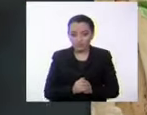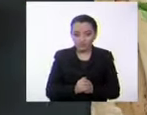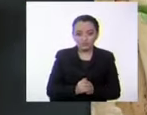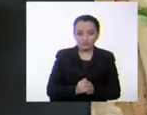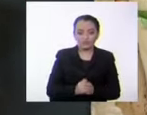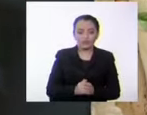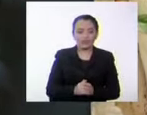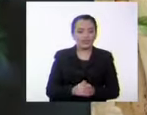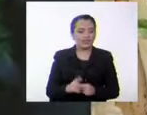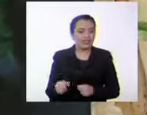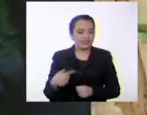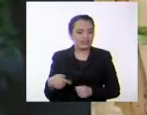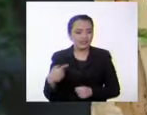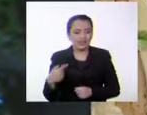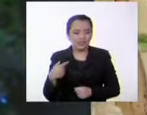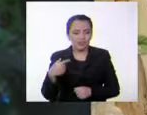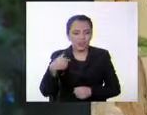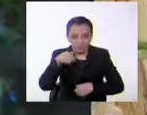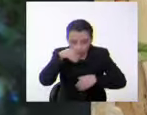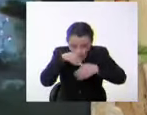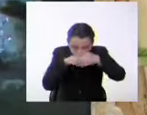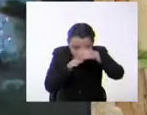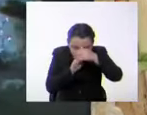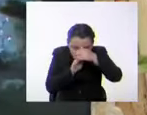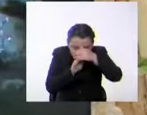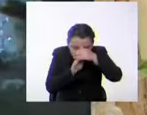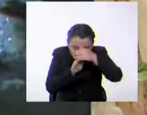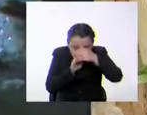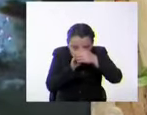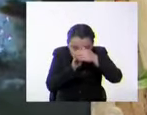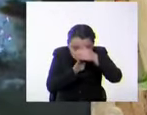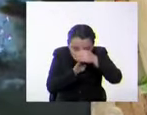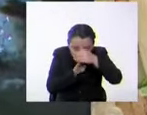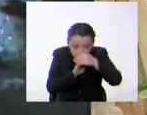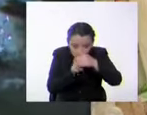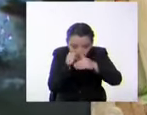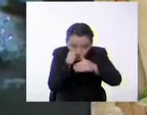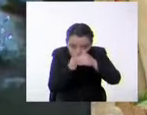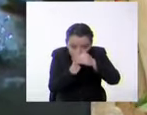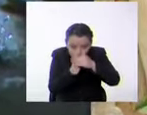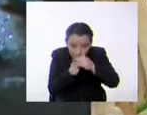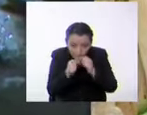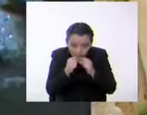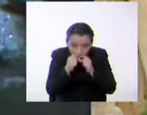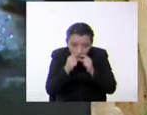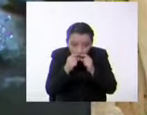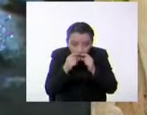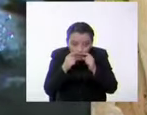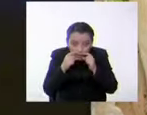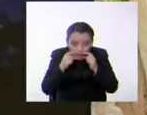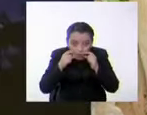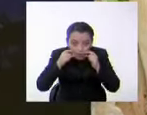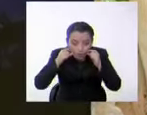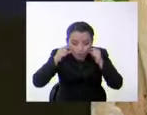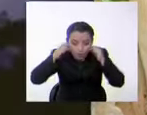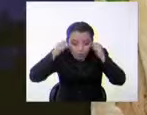del tiempo enterradas en el barro. Deben hacerlo para ocultar su bocota.